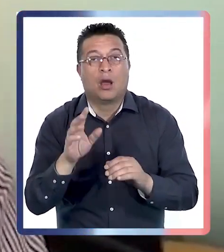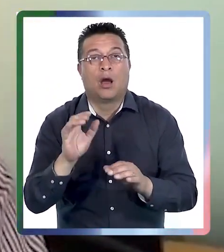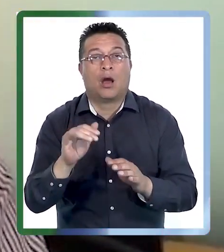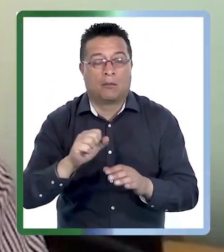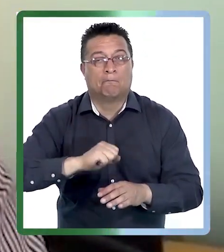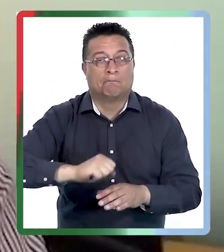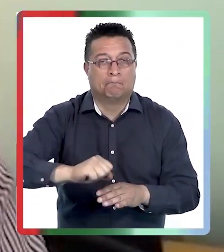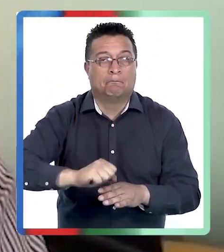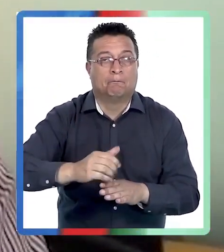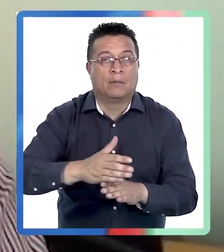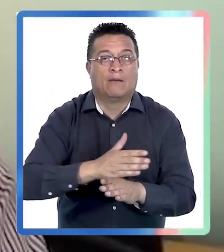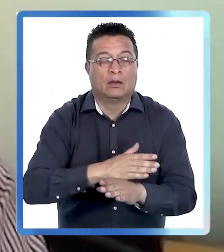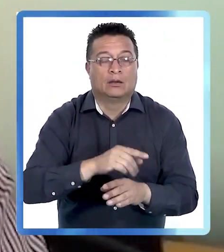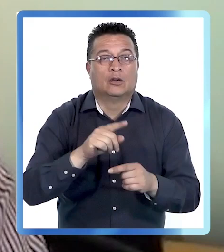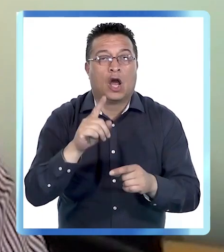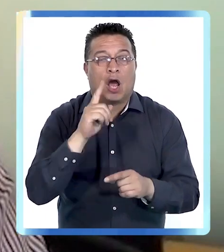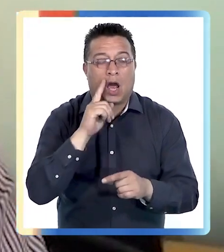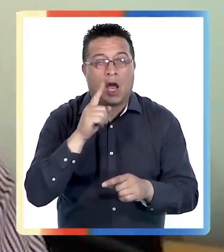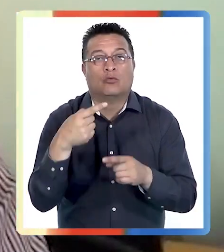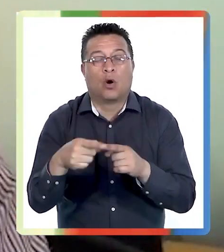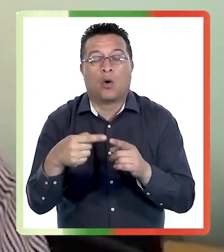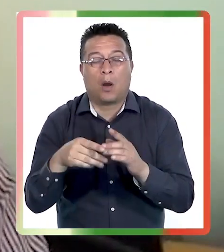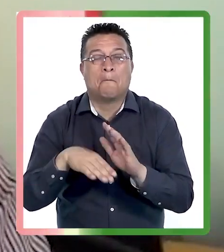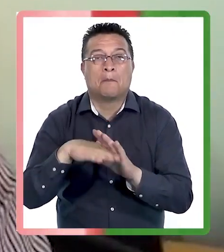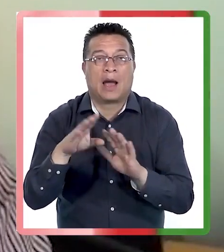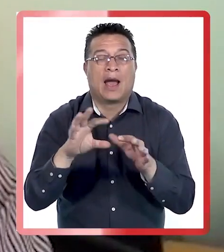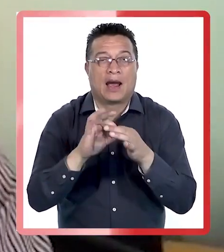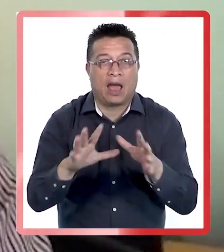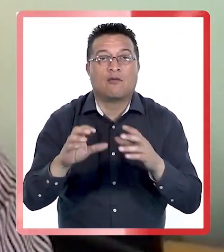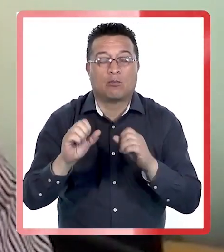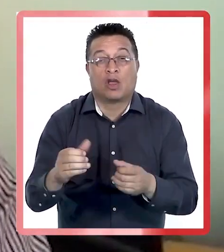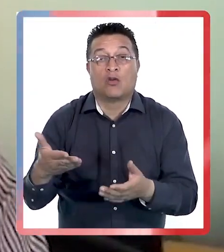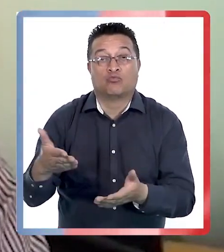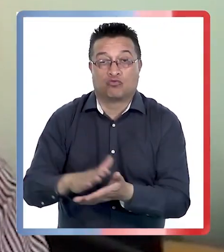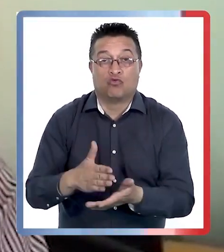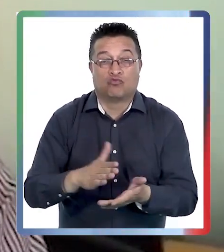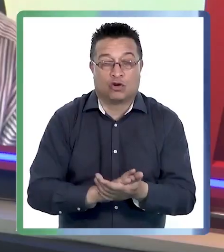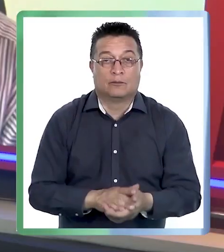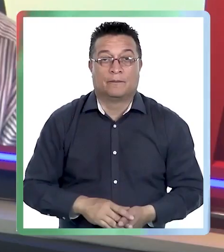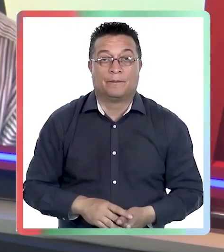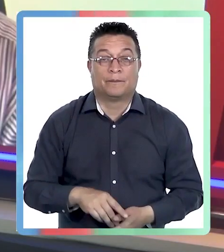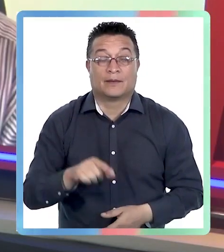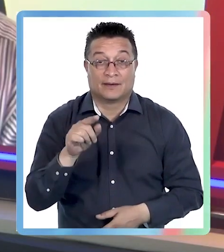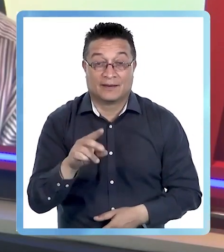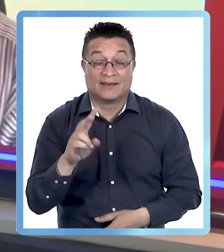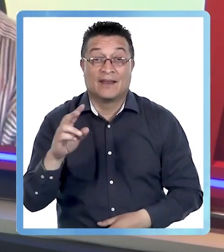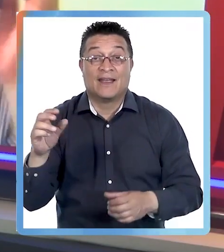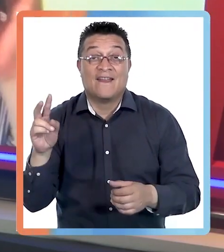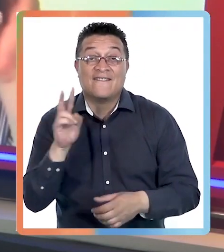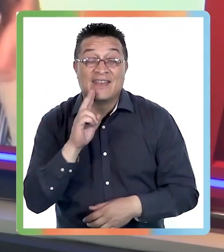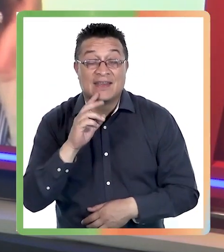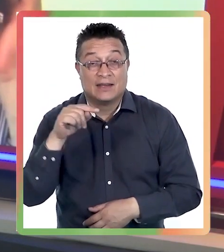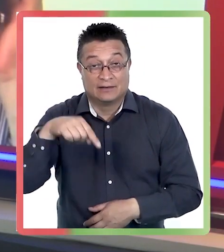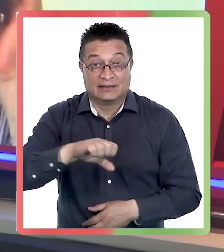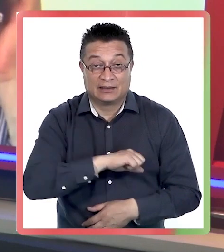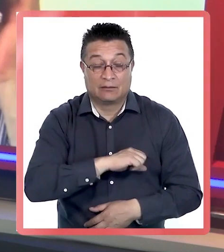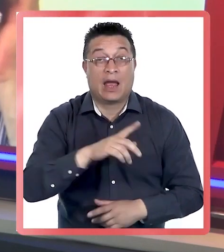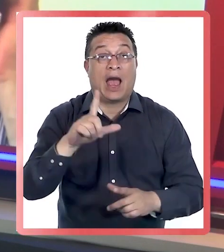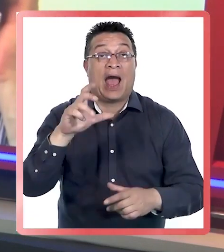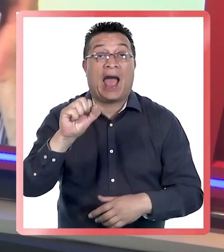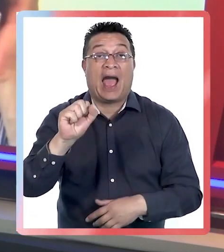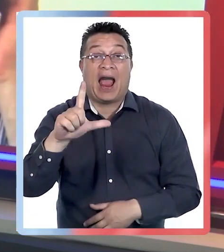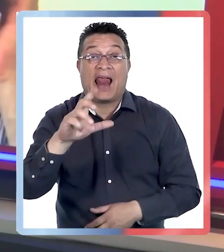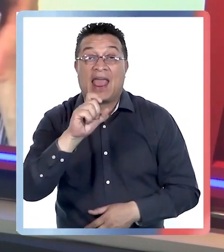y previenen la producción de casos más graves que pueden conducir a muerte. Este viernes en la capital se decretó alerta de